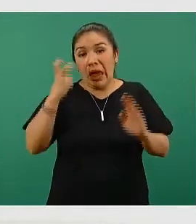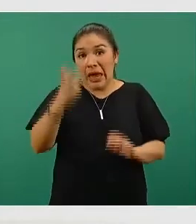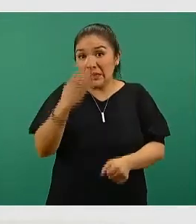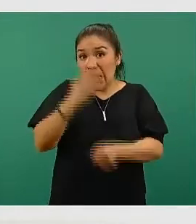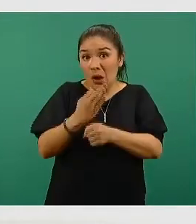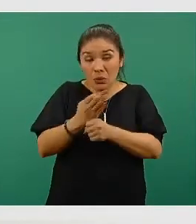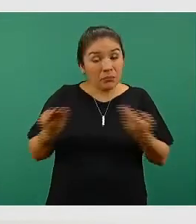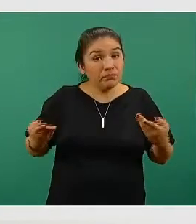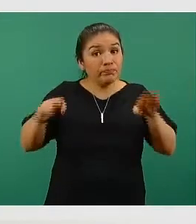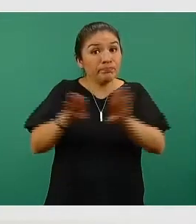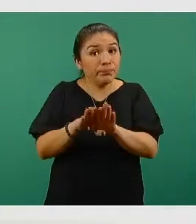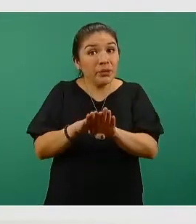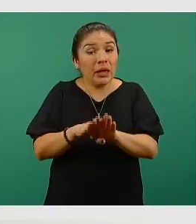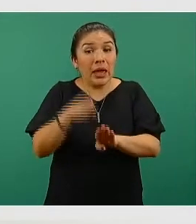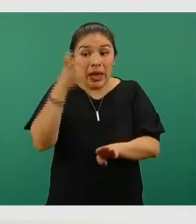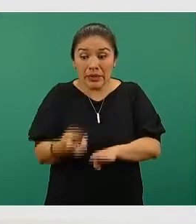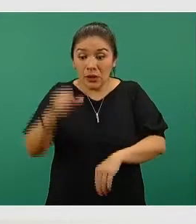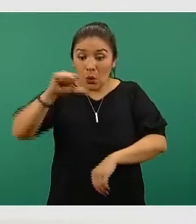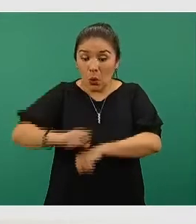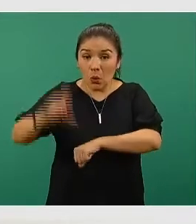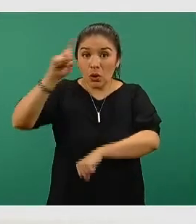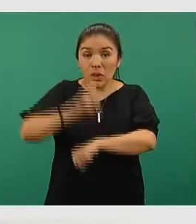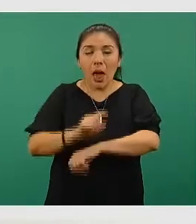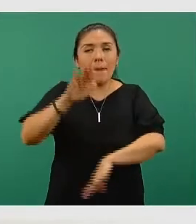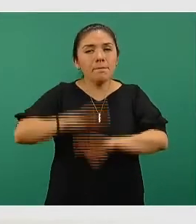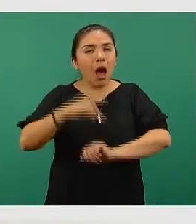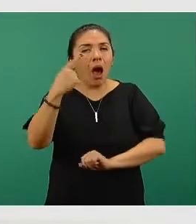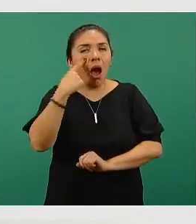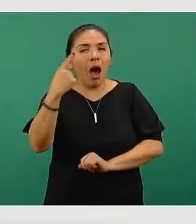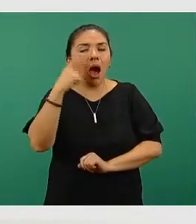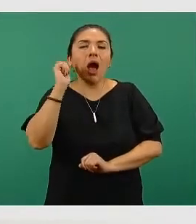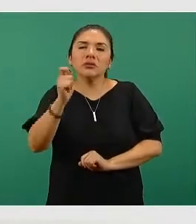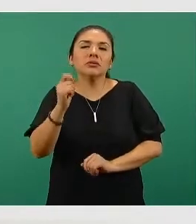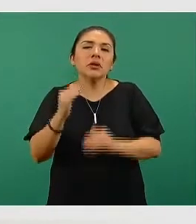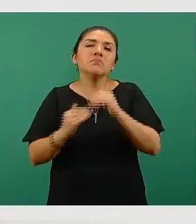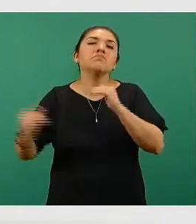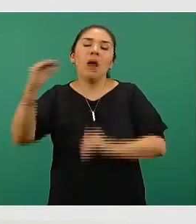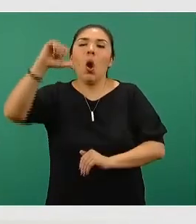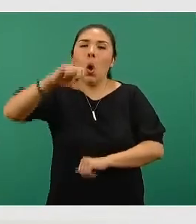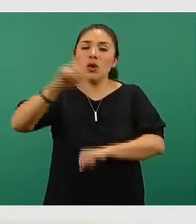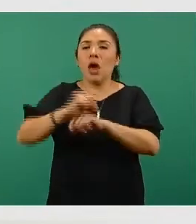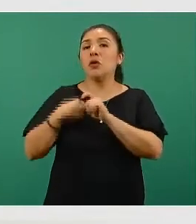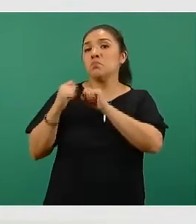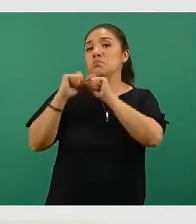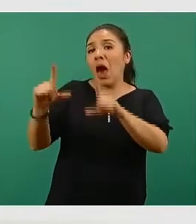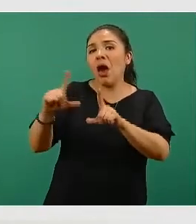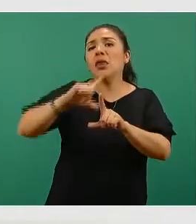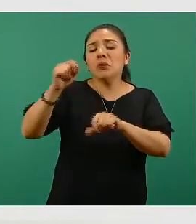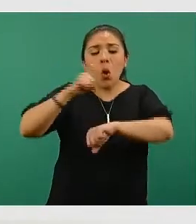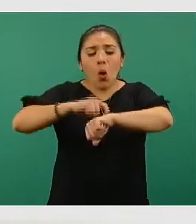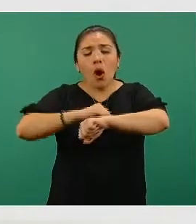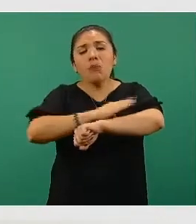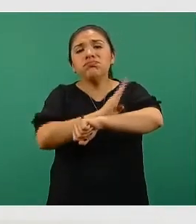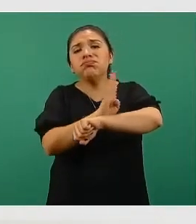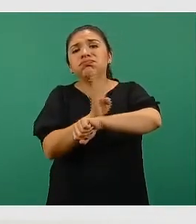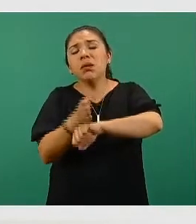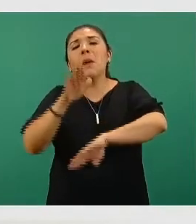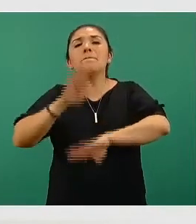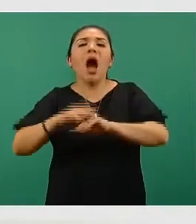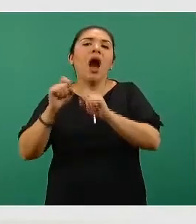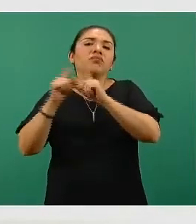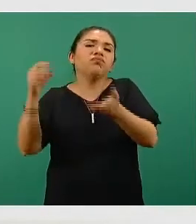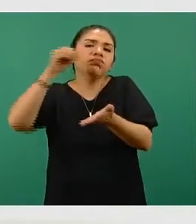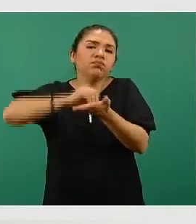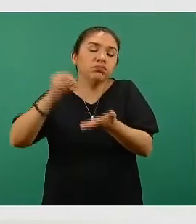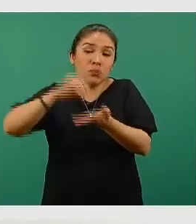cierre final, o el cierre que tenemos del día, normalmente es superior a lo que presentamos aquí durante la conferencia vespertina. Pero el día de hoy